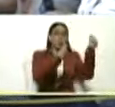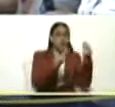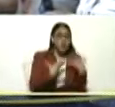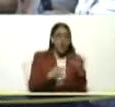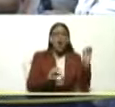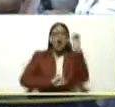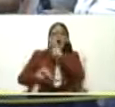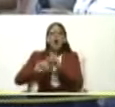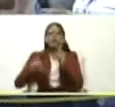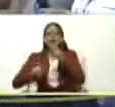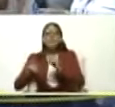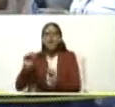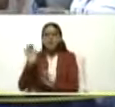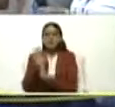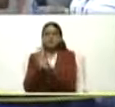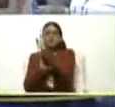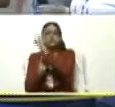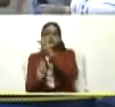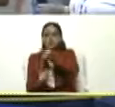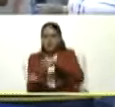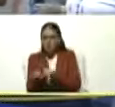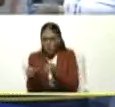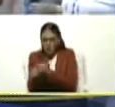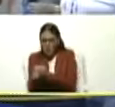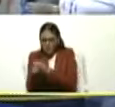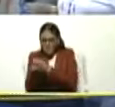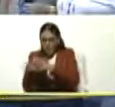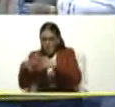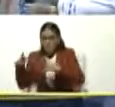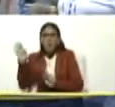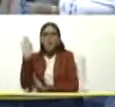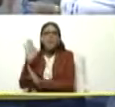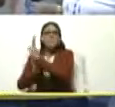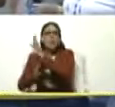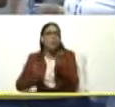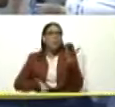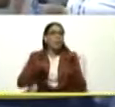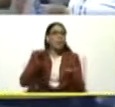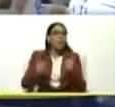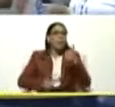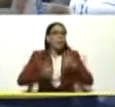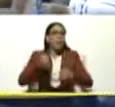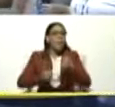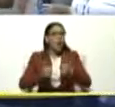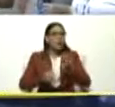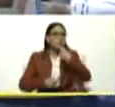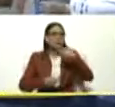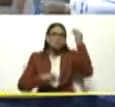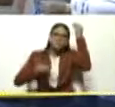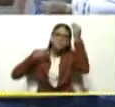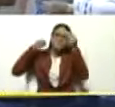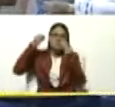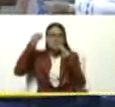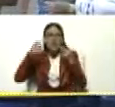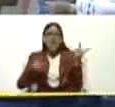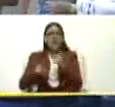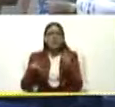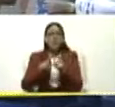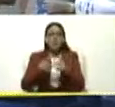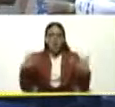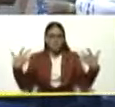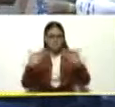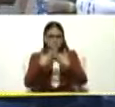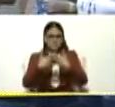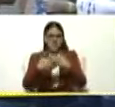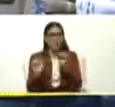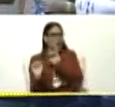Dios. O que somos evolución. Las dos teorías han tendido a rechazarse. Una